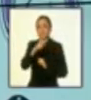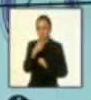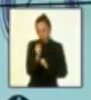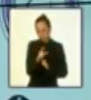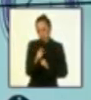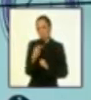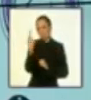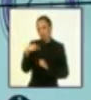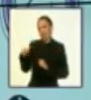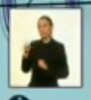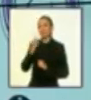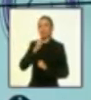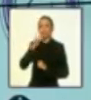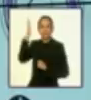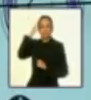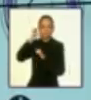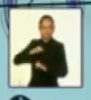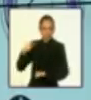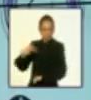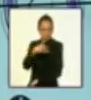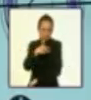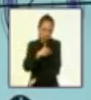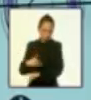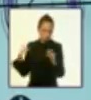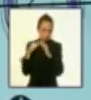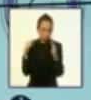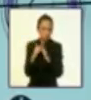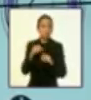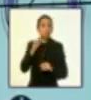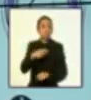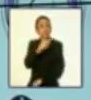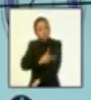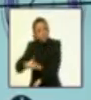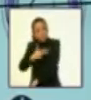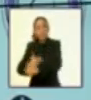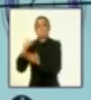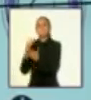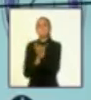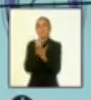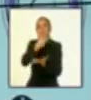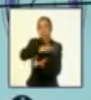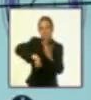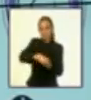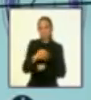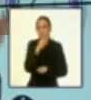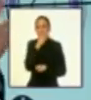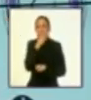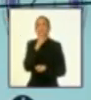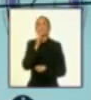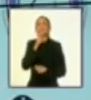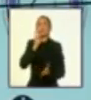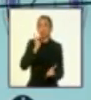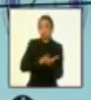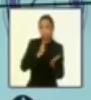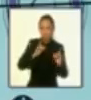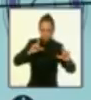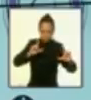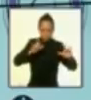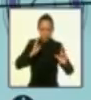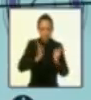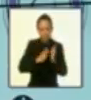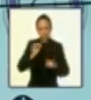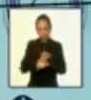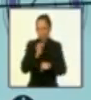El domingo tenemos debate y además va a ser un debate ahora reorganizado por la ausencia de Margarita. ¿Expectativas